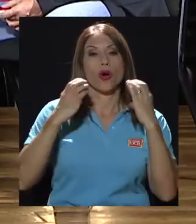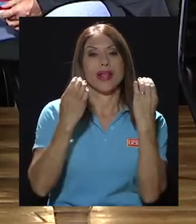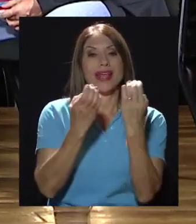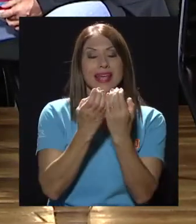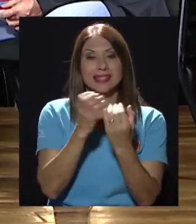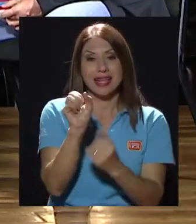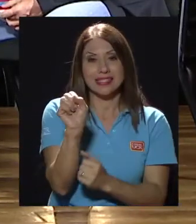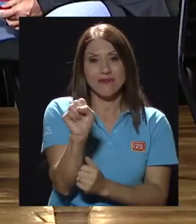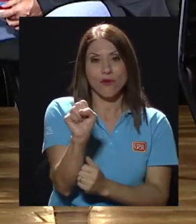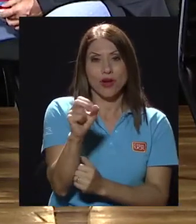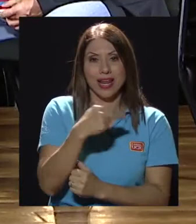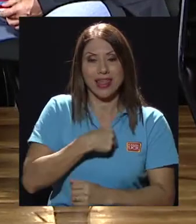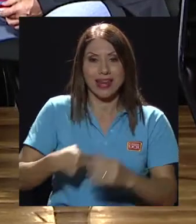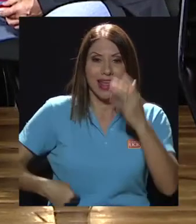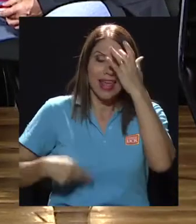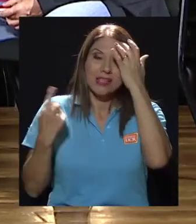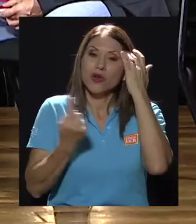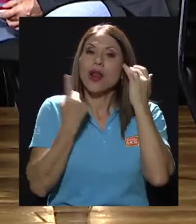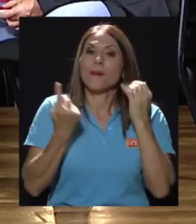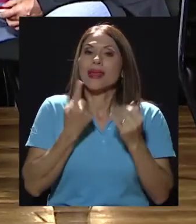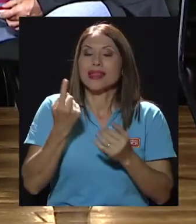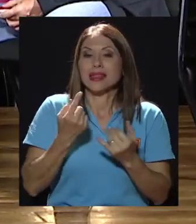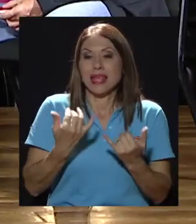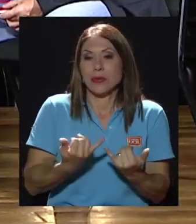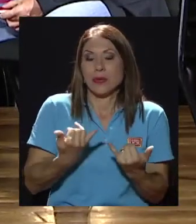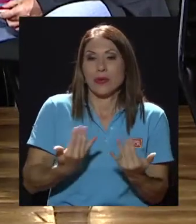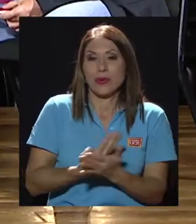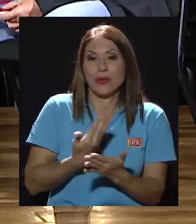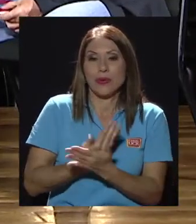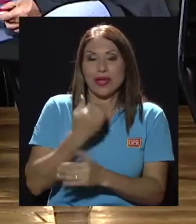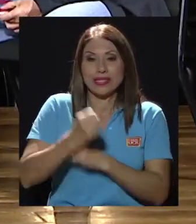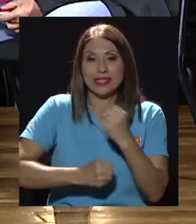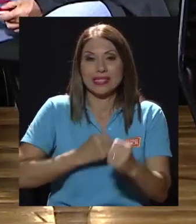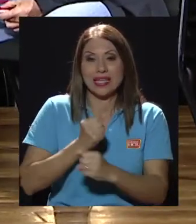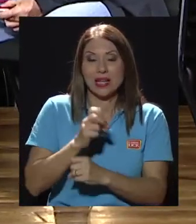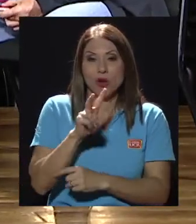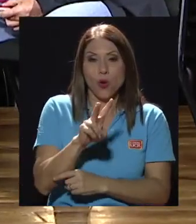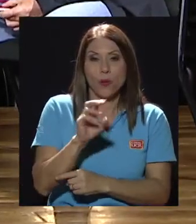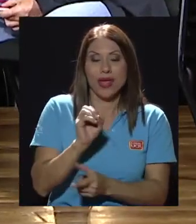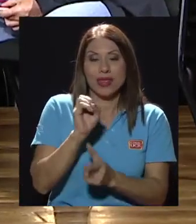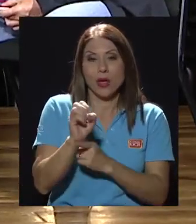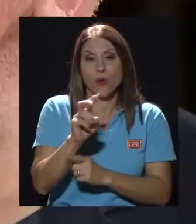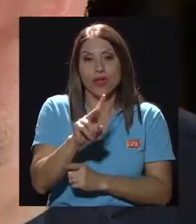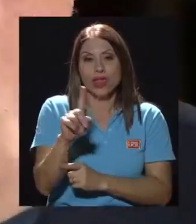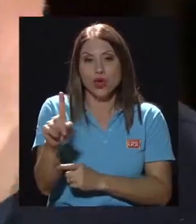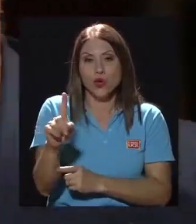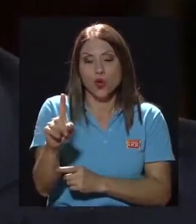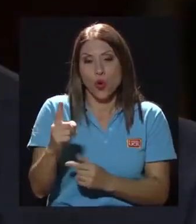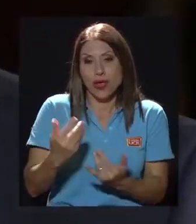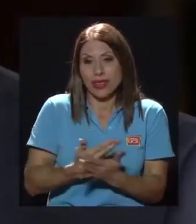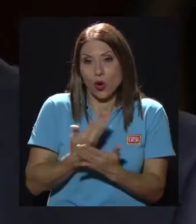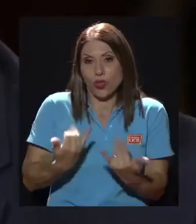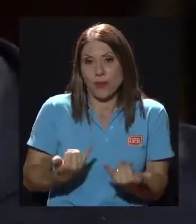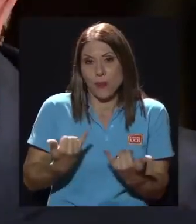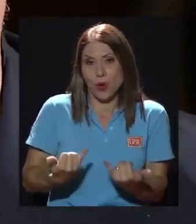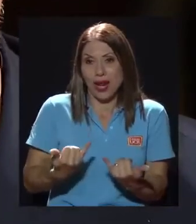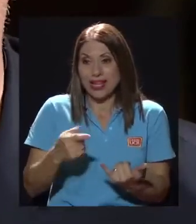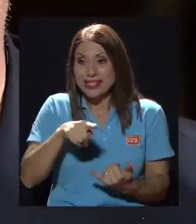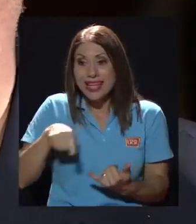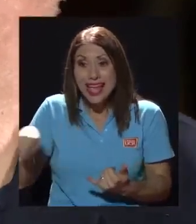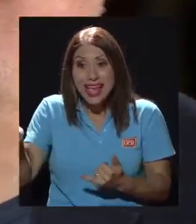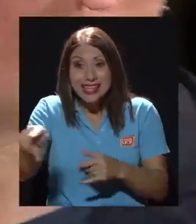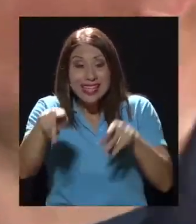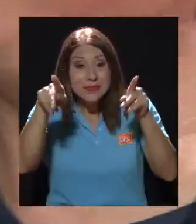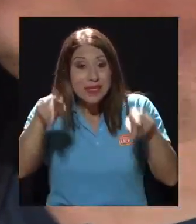solamente música siglo XX, XXI y música contemporánea. Y nosotros llevamos al público a las parroquias. Sí, sí. Llena